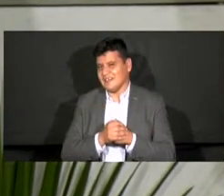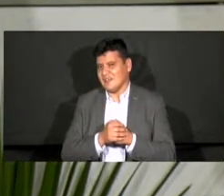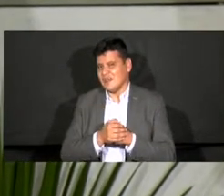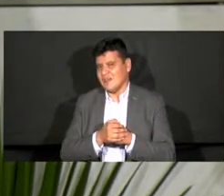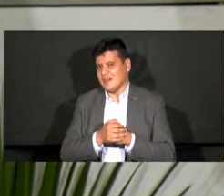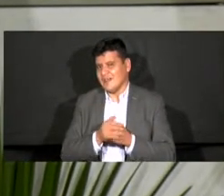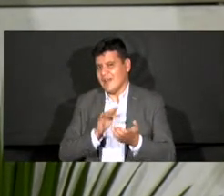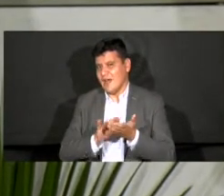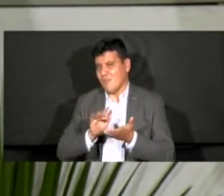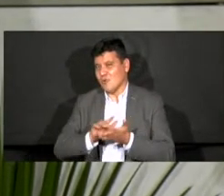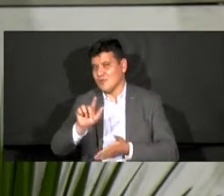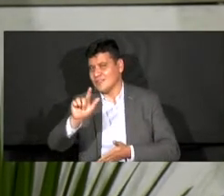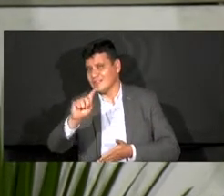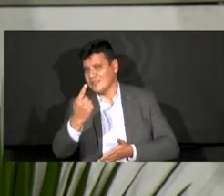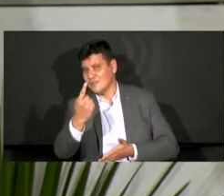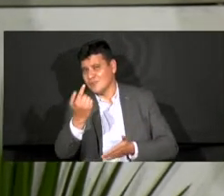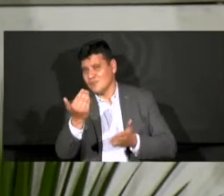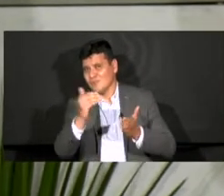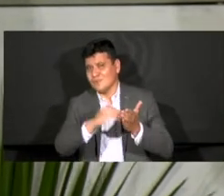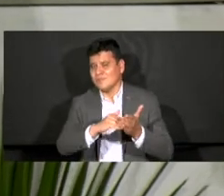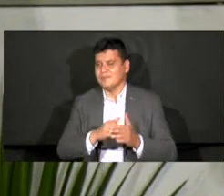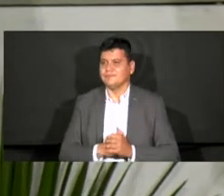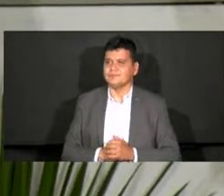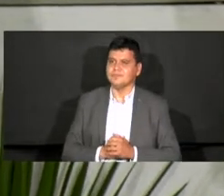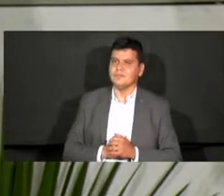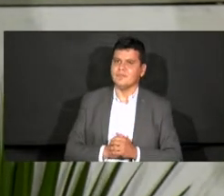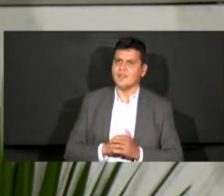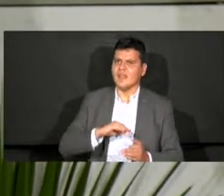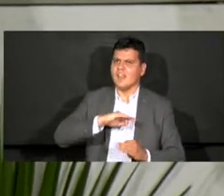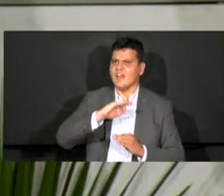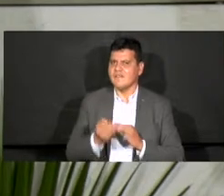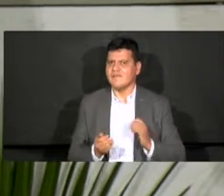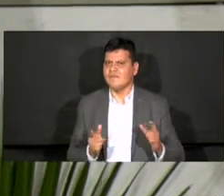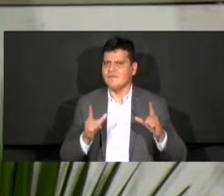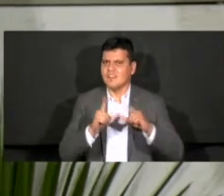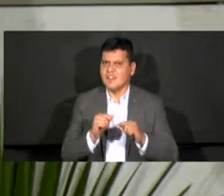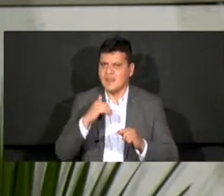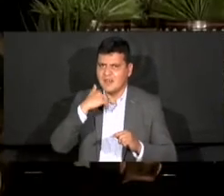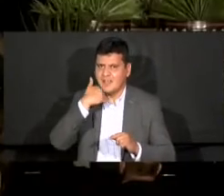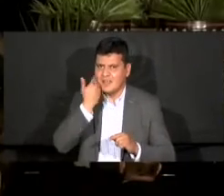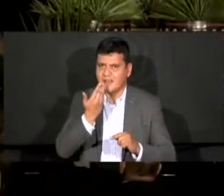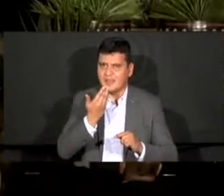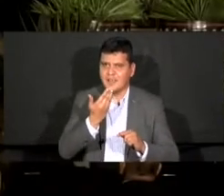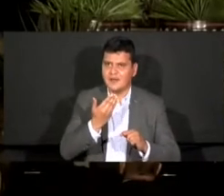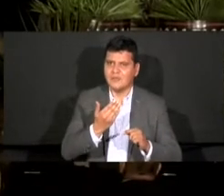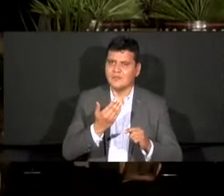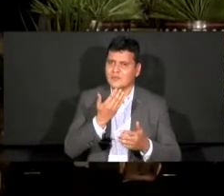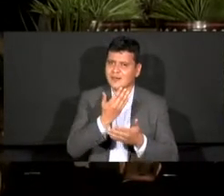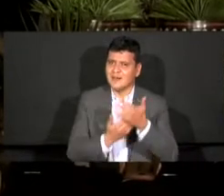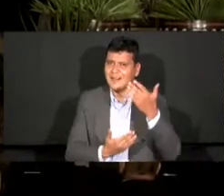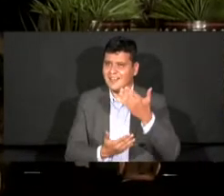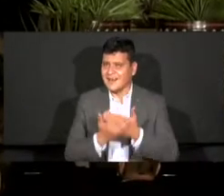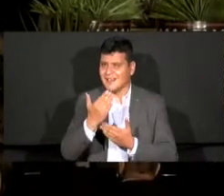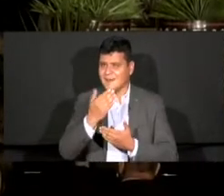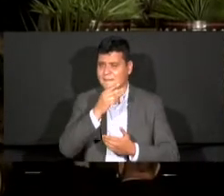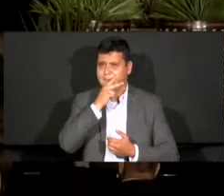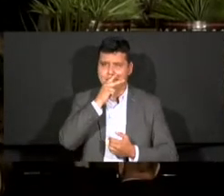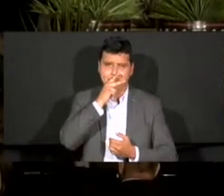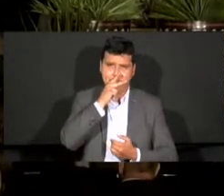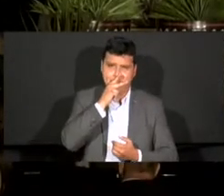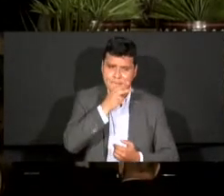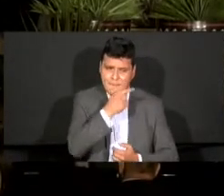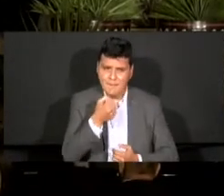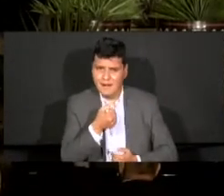finalizar, permítame utilizar sus palabras. Es gracias a las mujeres que pasaron